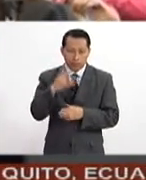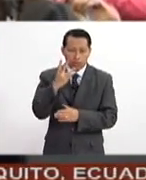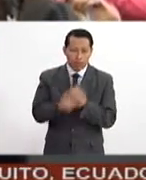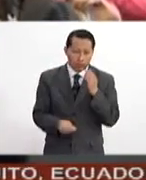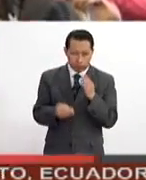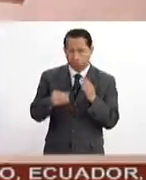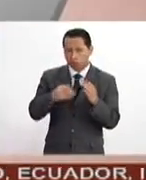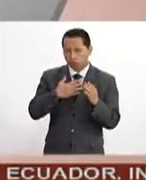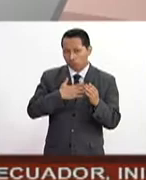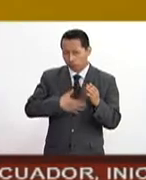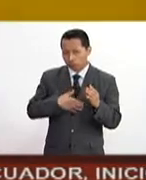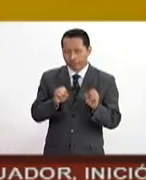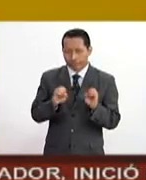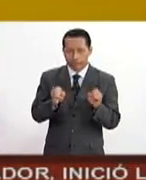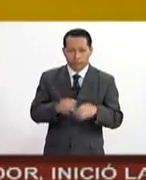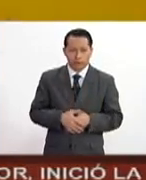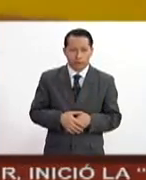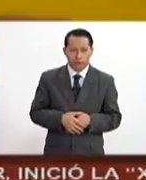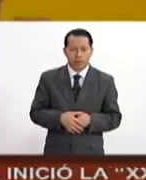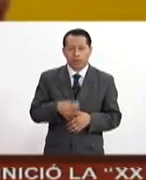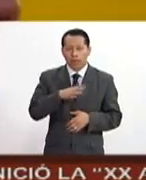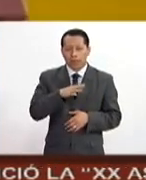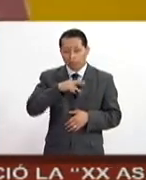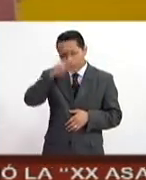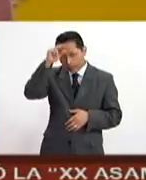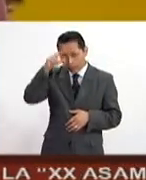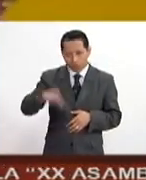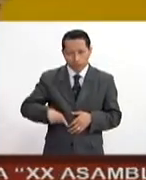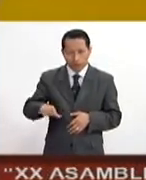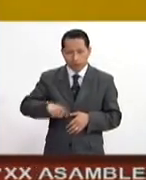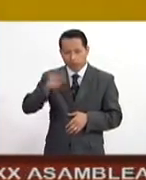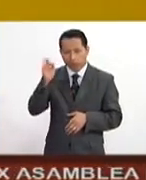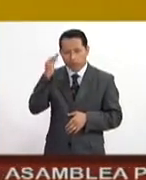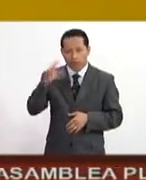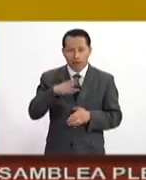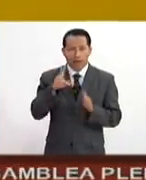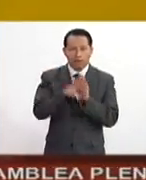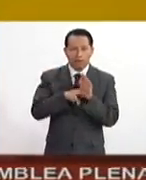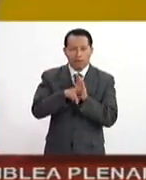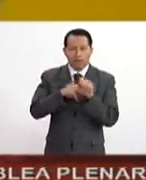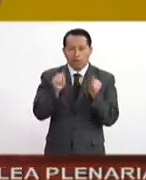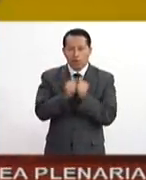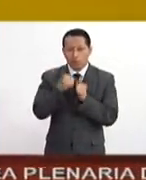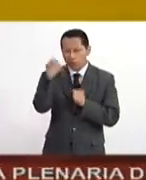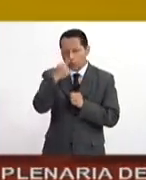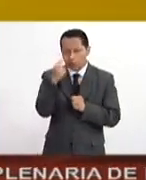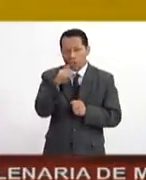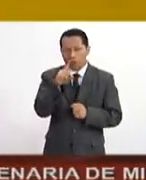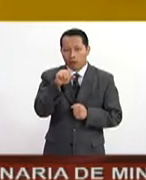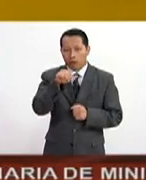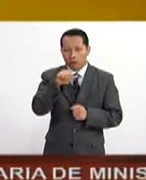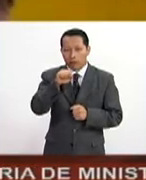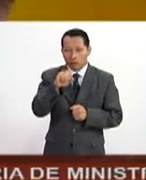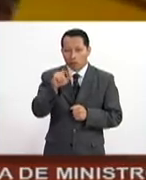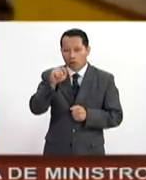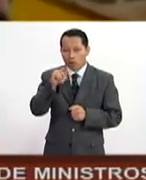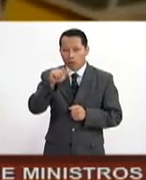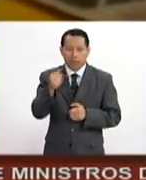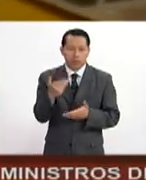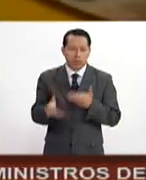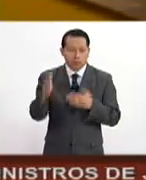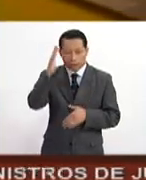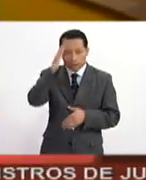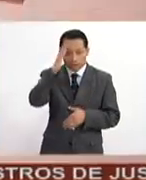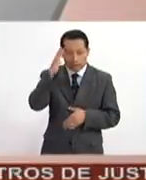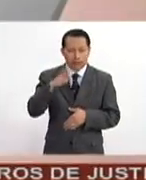la justicia. Fuentes de inteligencia del gobierno federal difunden video con el rostro de Damaso López, actual líder del cártel